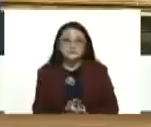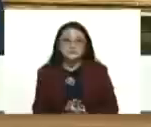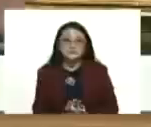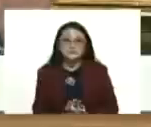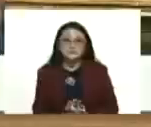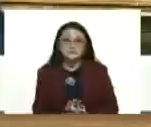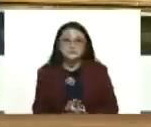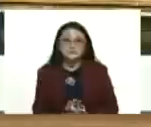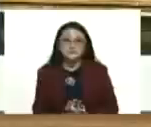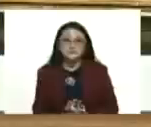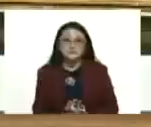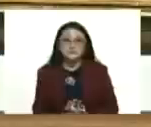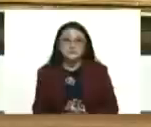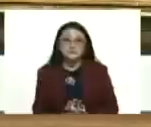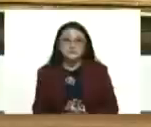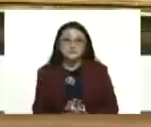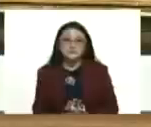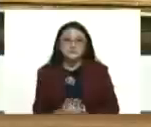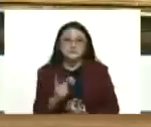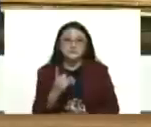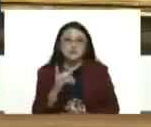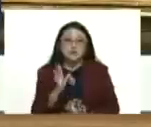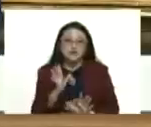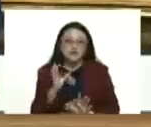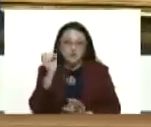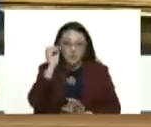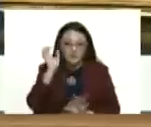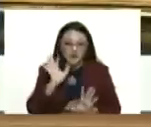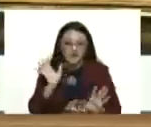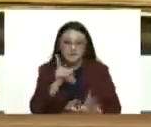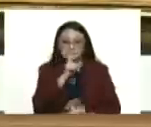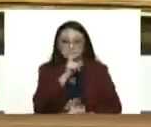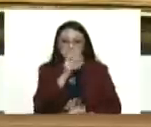Solo que, bueno, no voy a opinar sobre el país